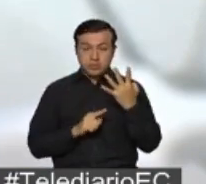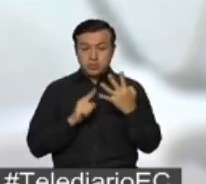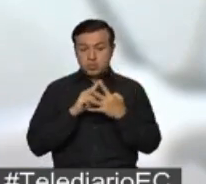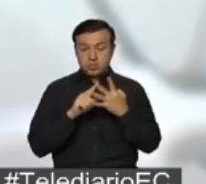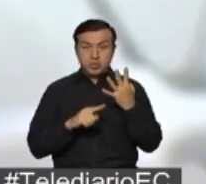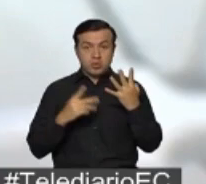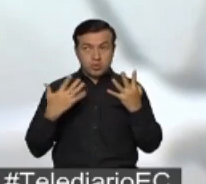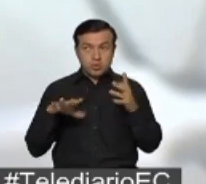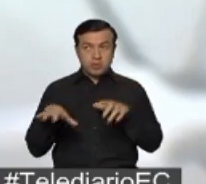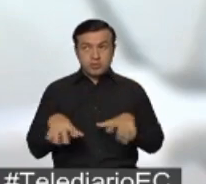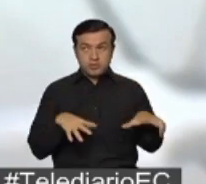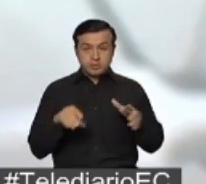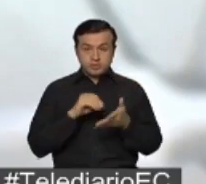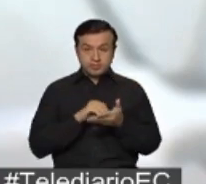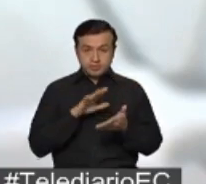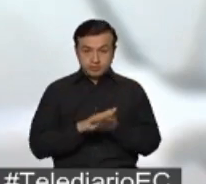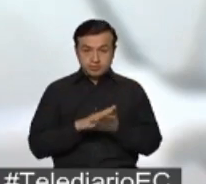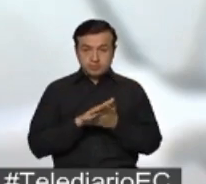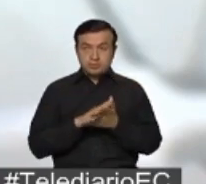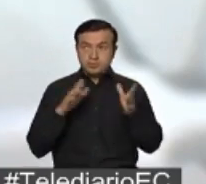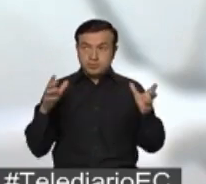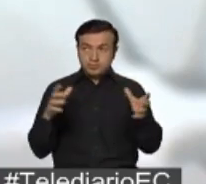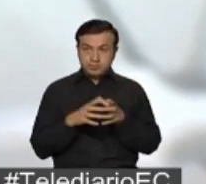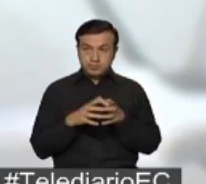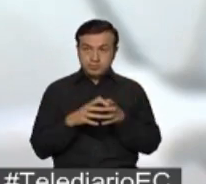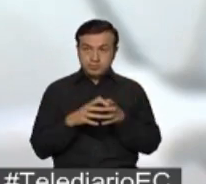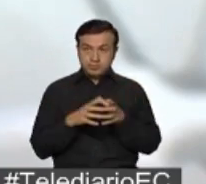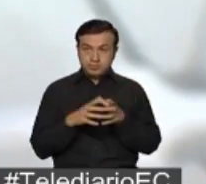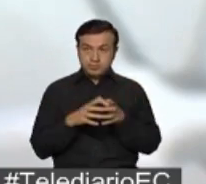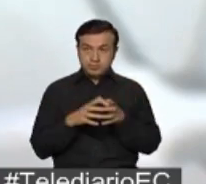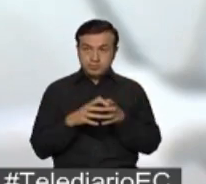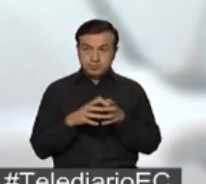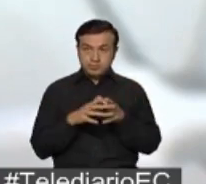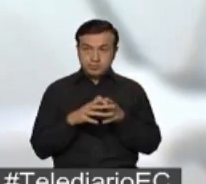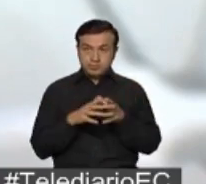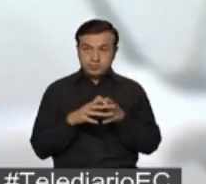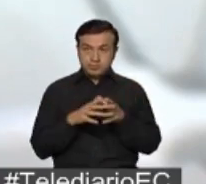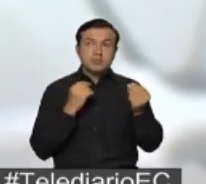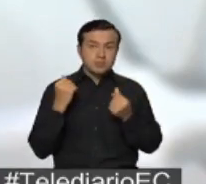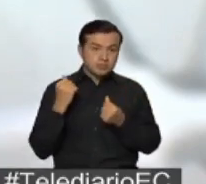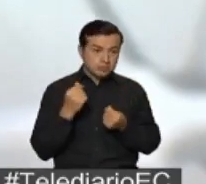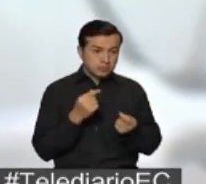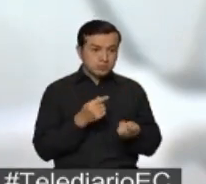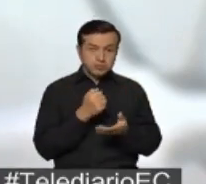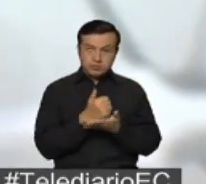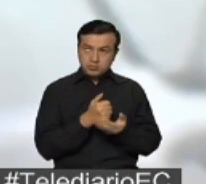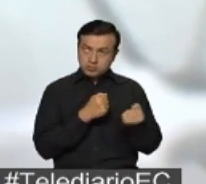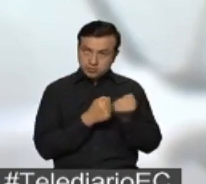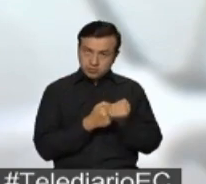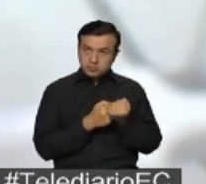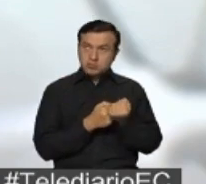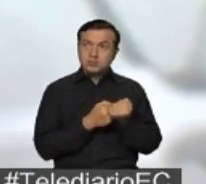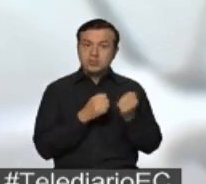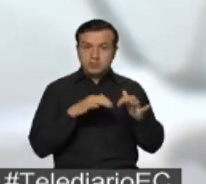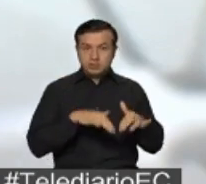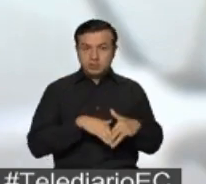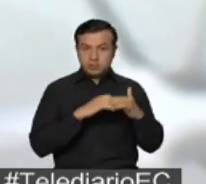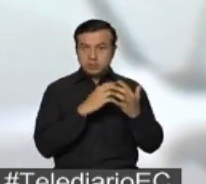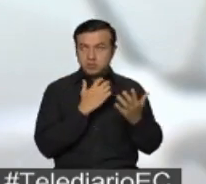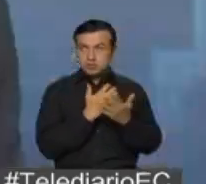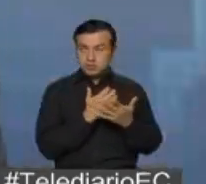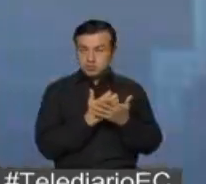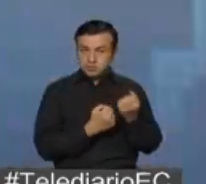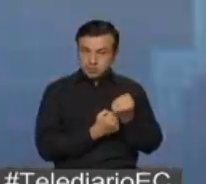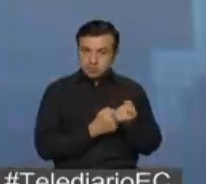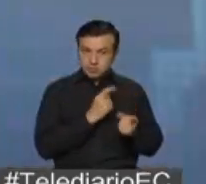ya estamos implementando como corporación nacional de finanzas populares para inyectar y a permitir que existe una reactivación económica